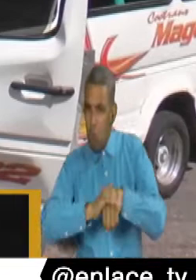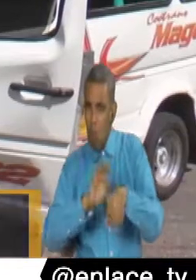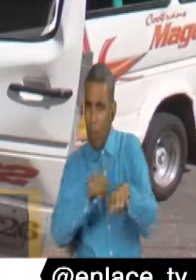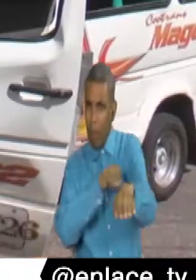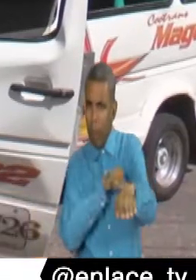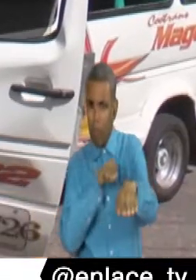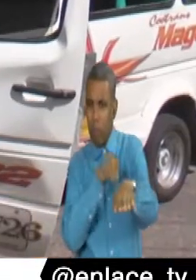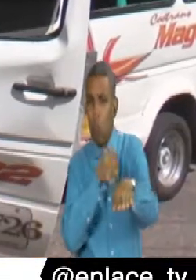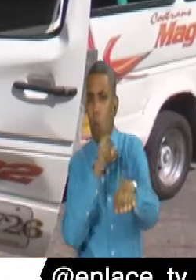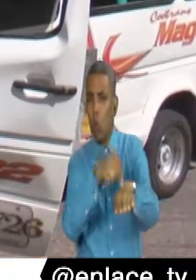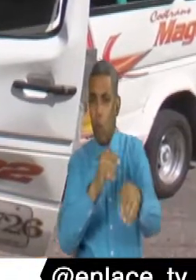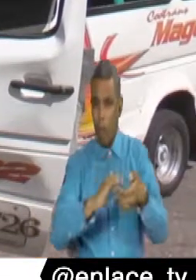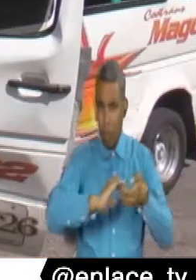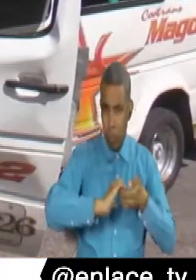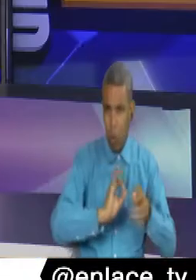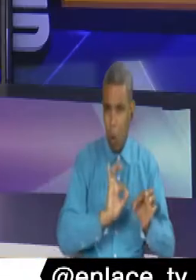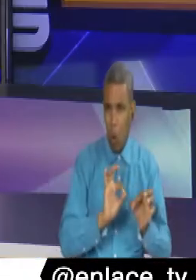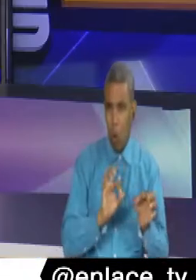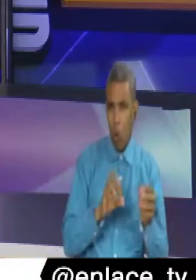responsable de este hecho.